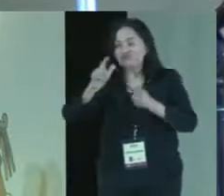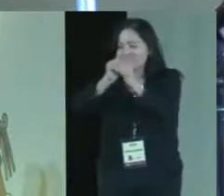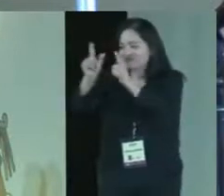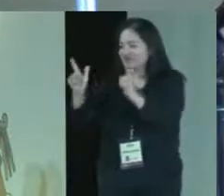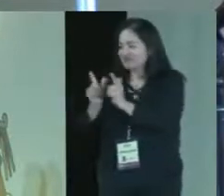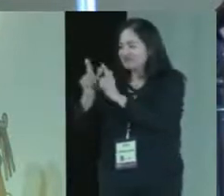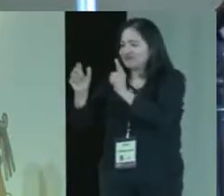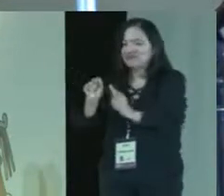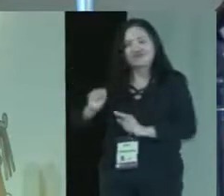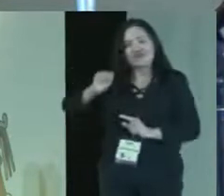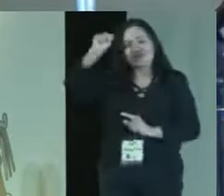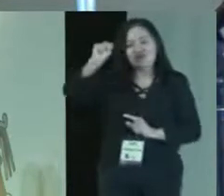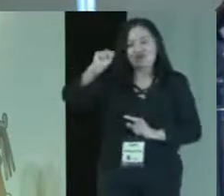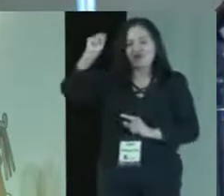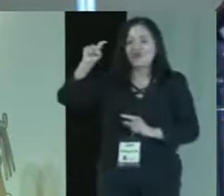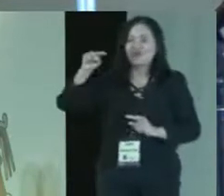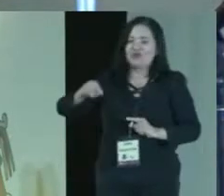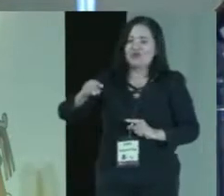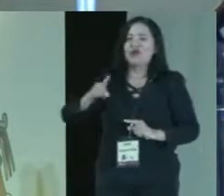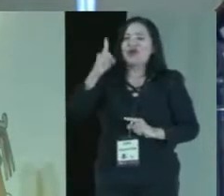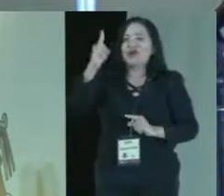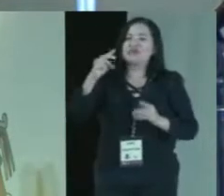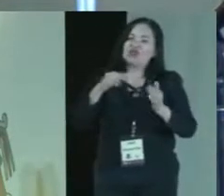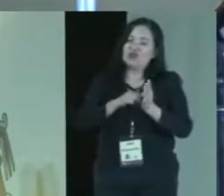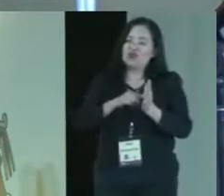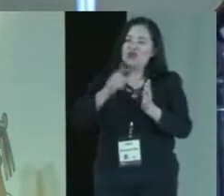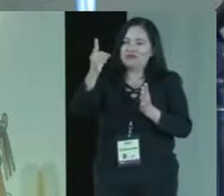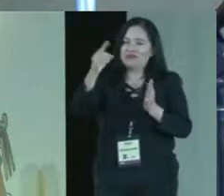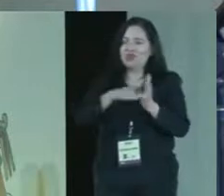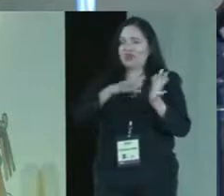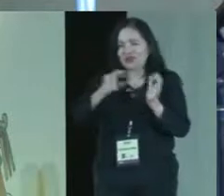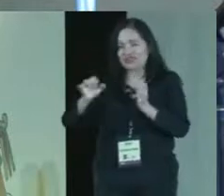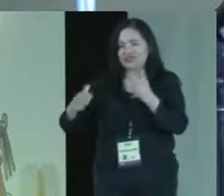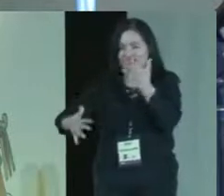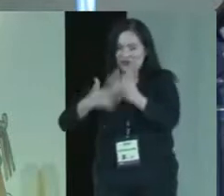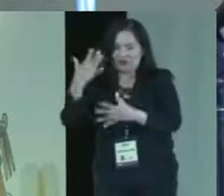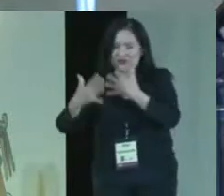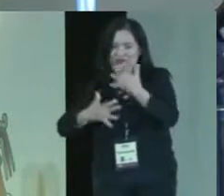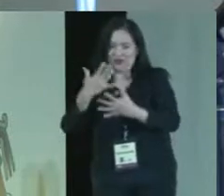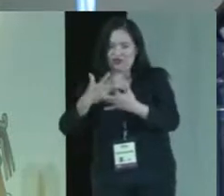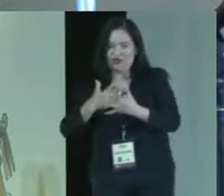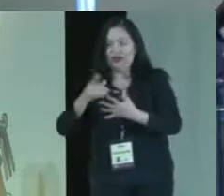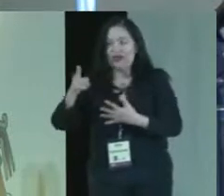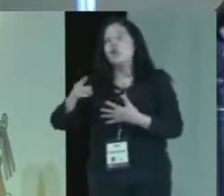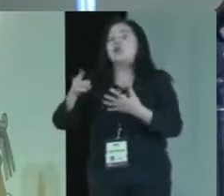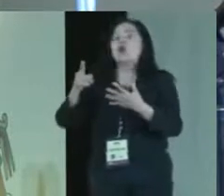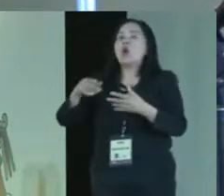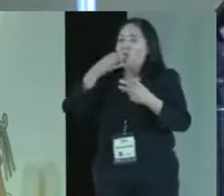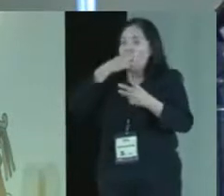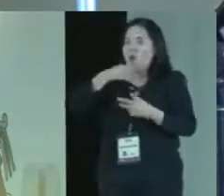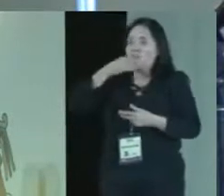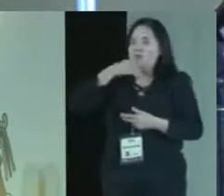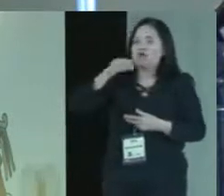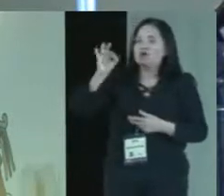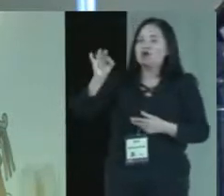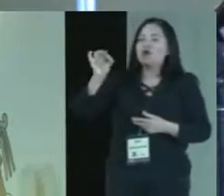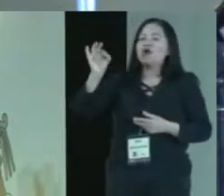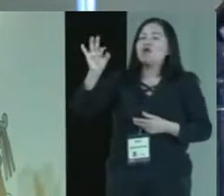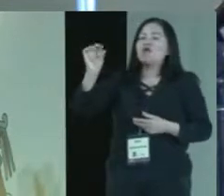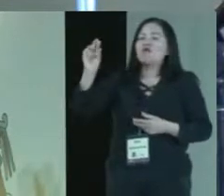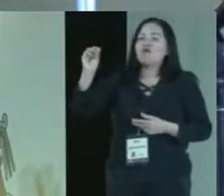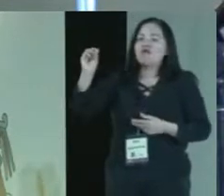el florecimiento del sindicalismo en 1915, el papel de los Flores Magón, que es